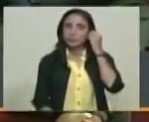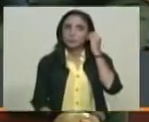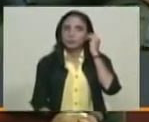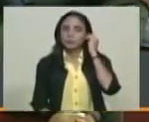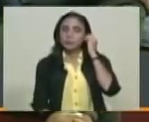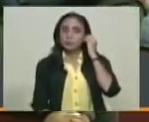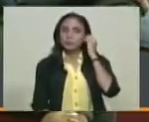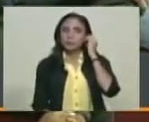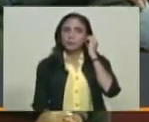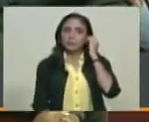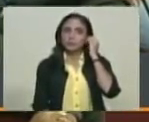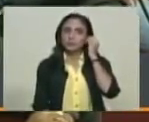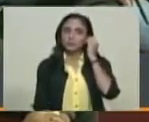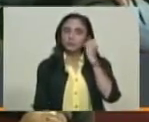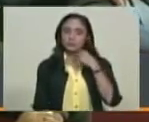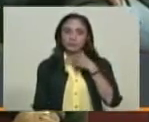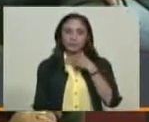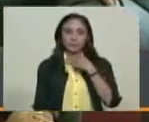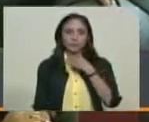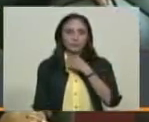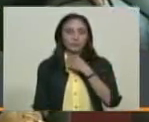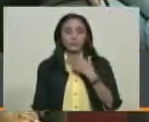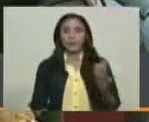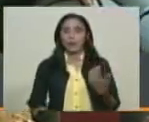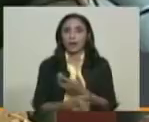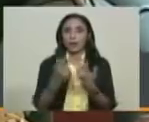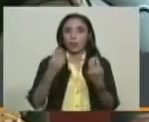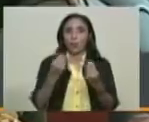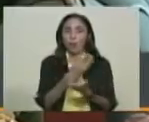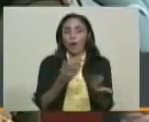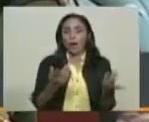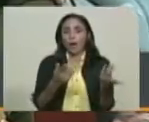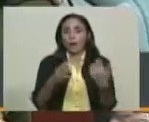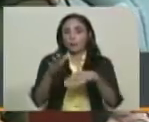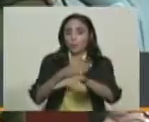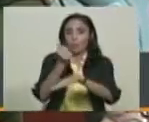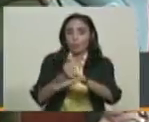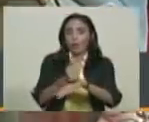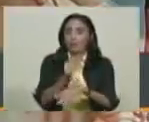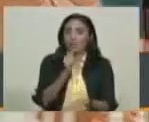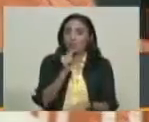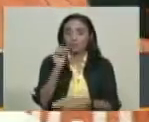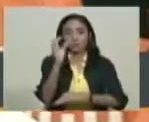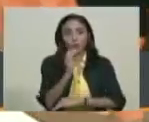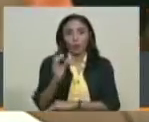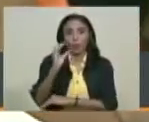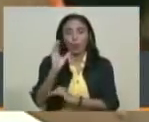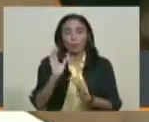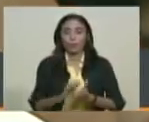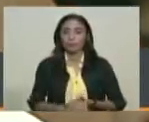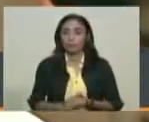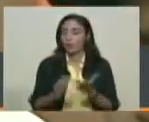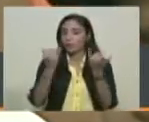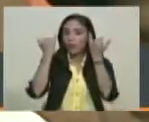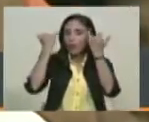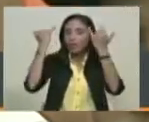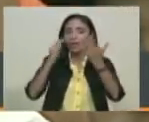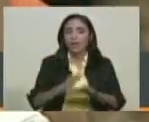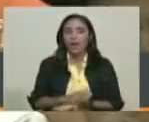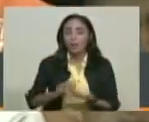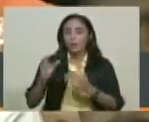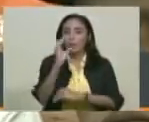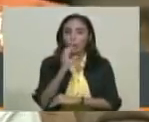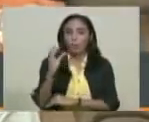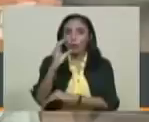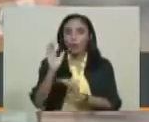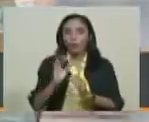Y esa matanza tiene factura, y la factura es Colombia. Made in Colombia, Made in Palacio de